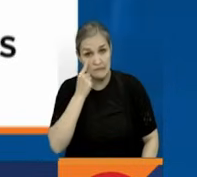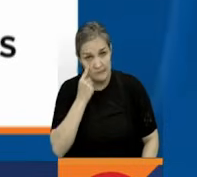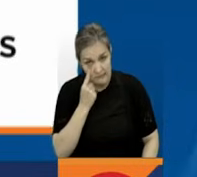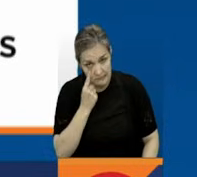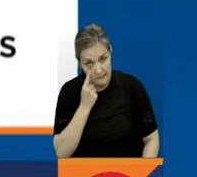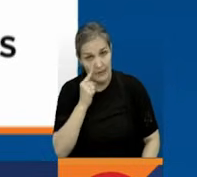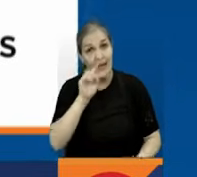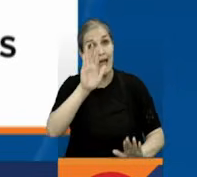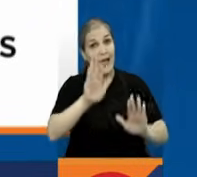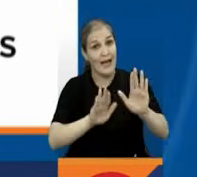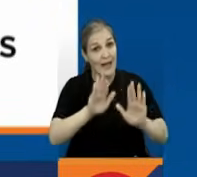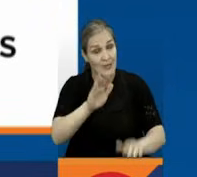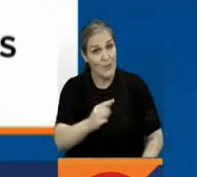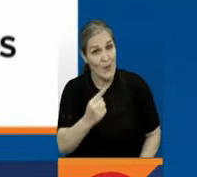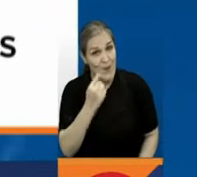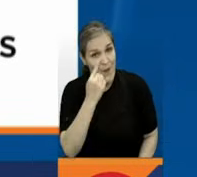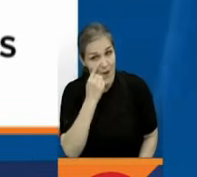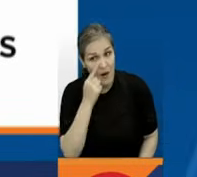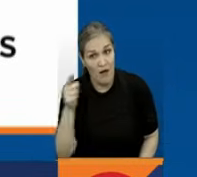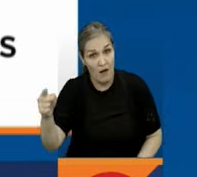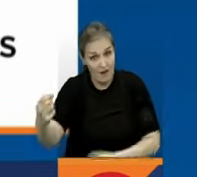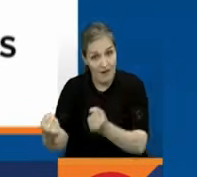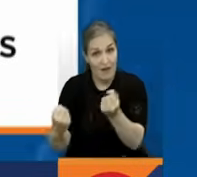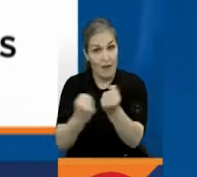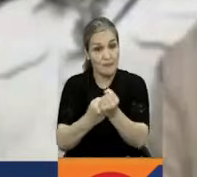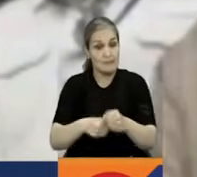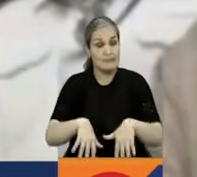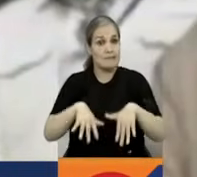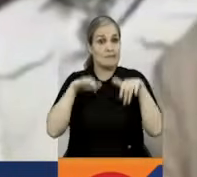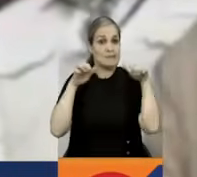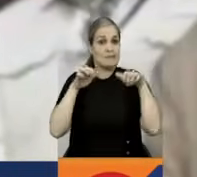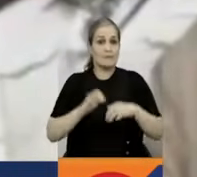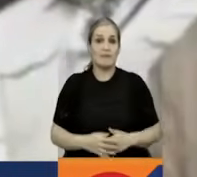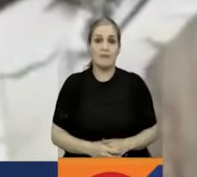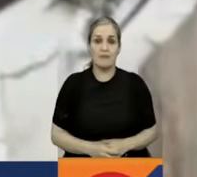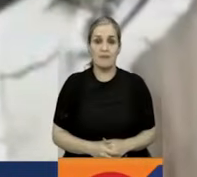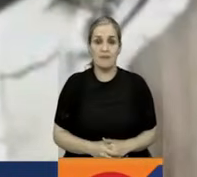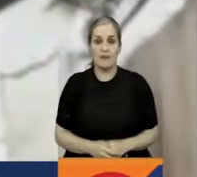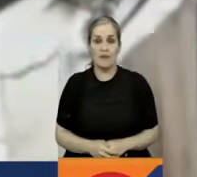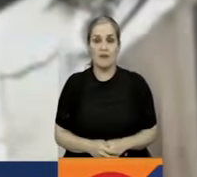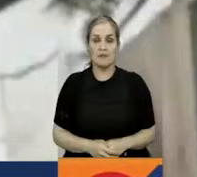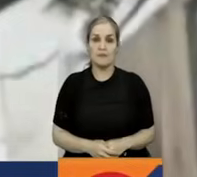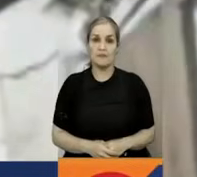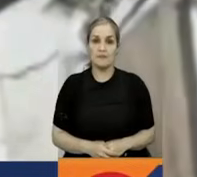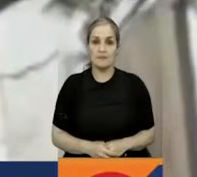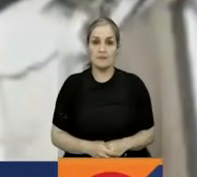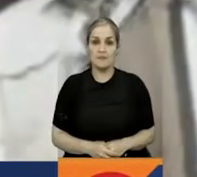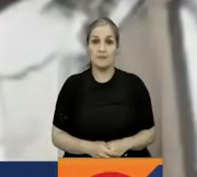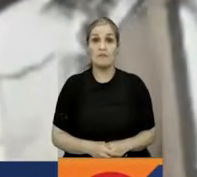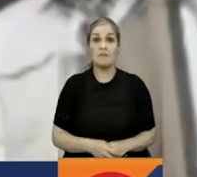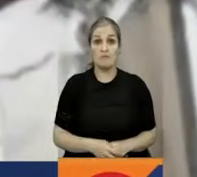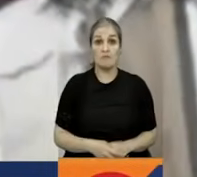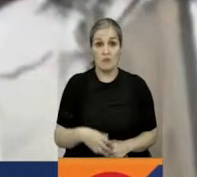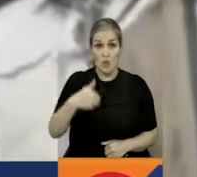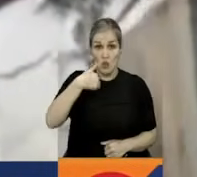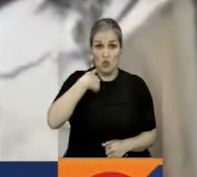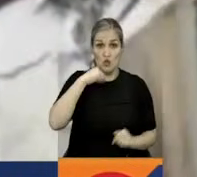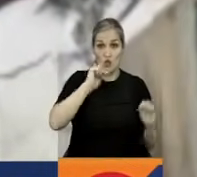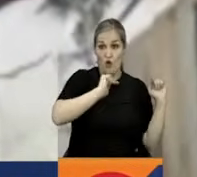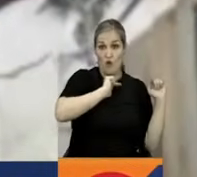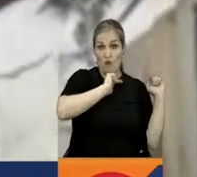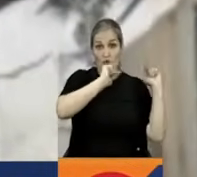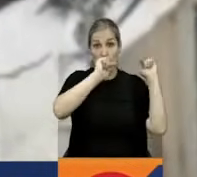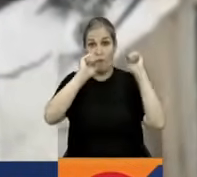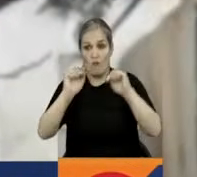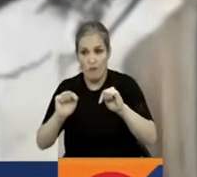bien quienes coordinan sus campañas regionalmente. Allá donde me tocó suspender la